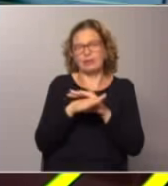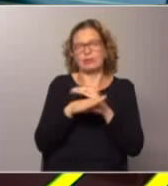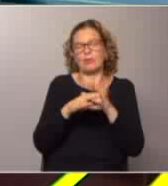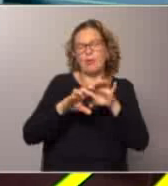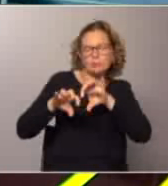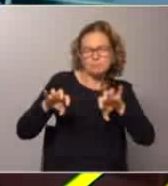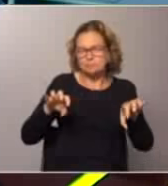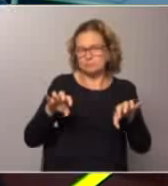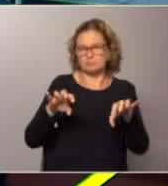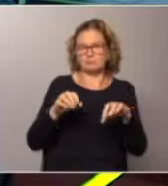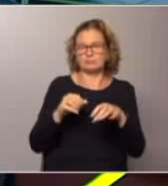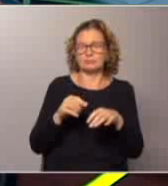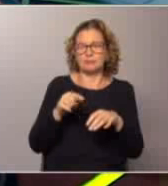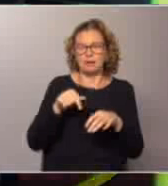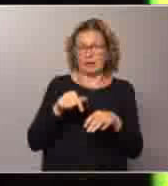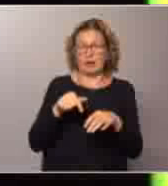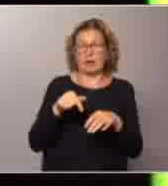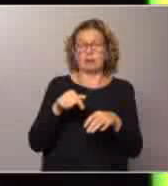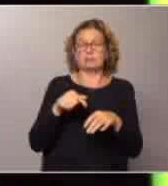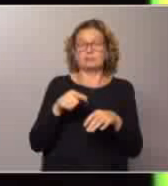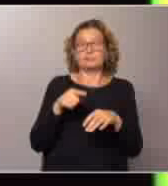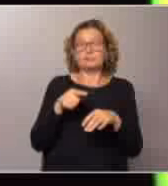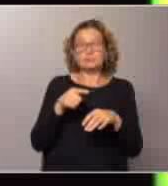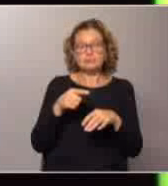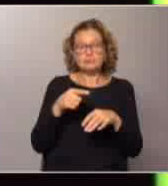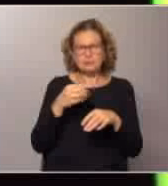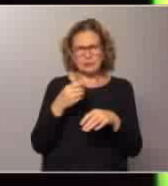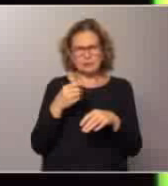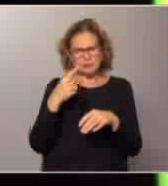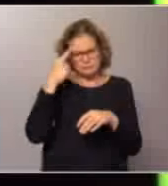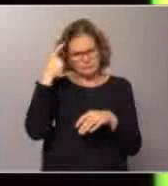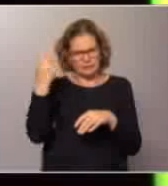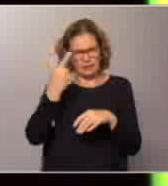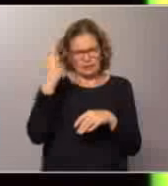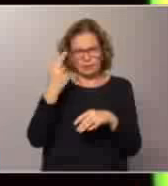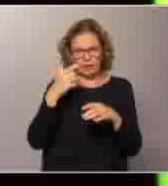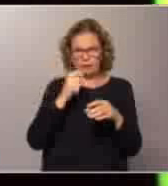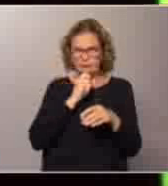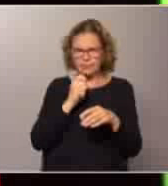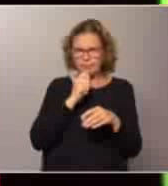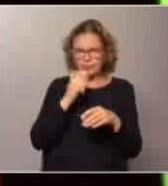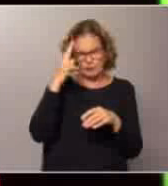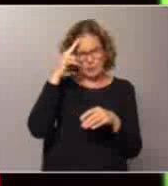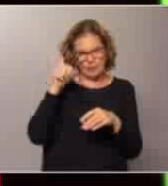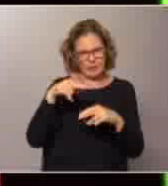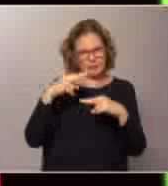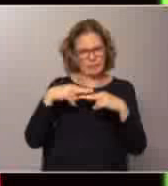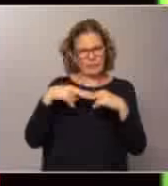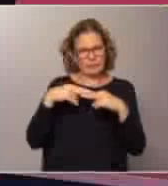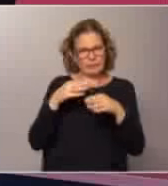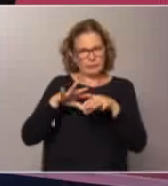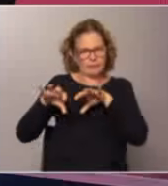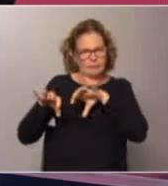polarización ahora en nuestro medio cuando pasó lo que pasó con las cadenas internacionales periodistas opinando en redes sociales quedaron